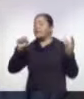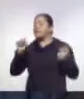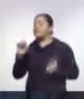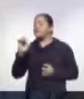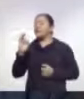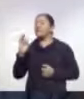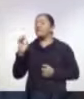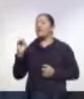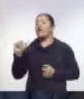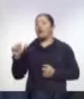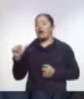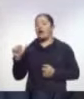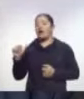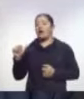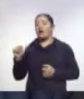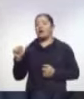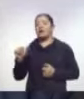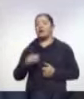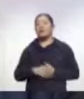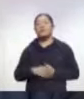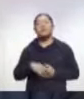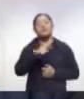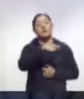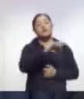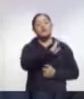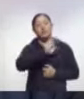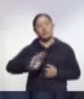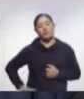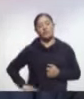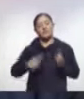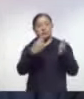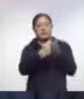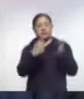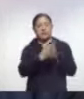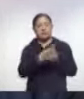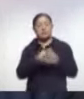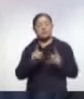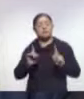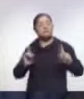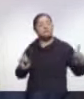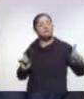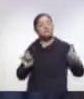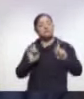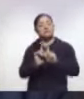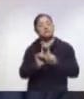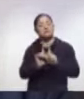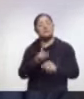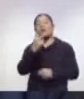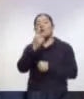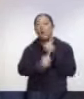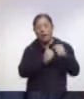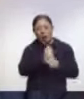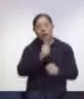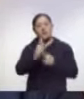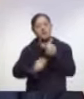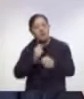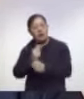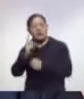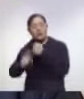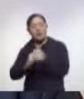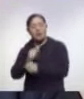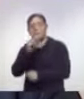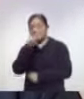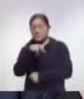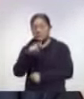en coordinación con el municipio de Tlaxco. Se va a abrir como cada año la ventanilla del Programa de Apoyo al